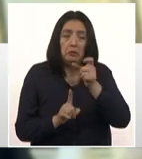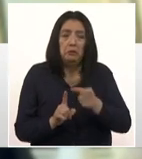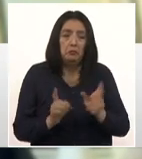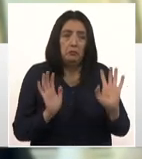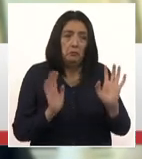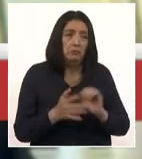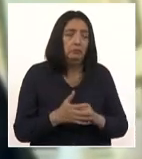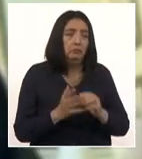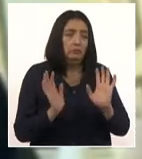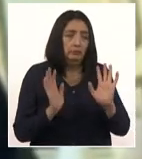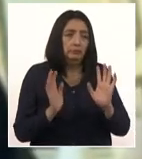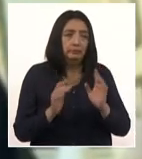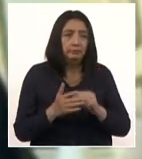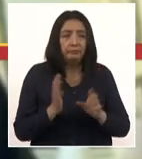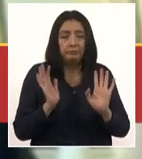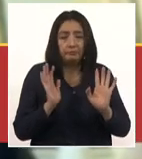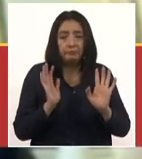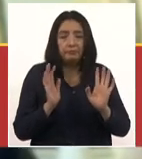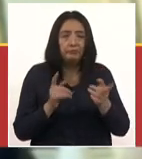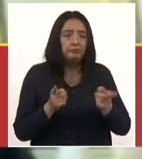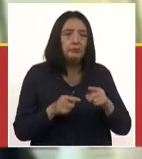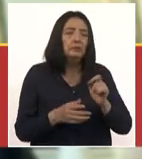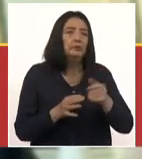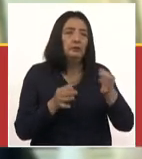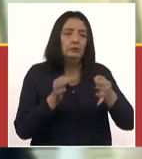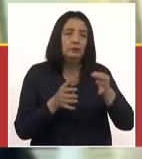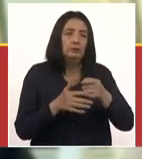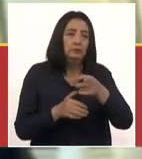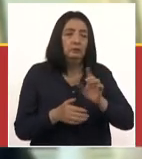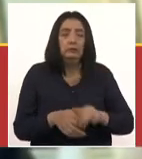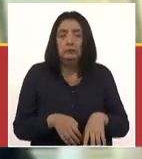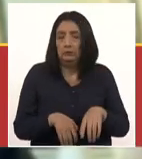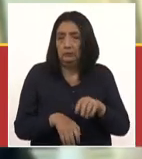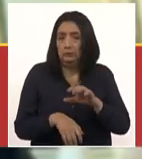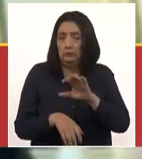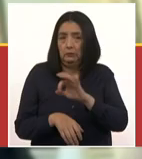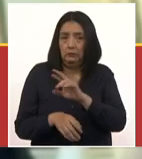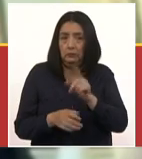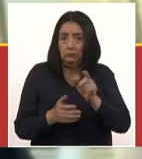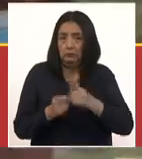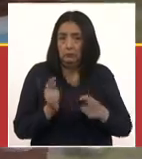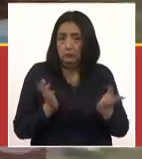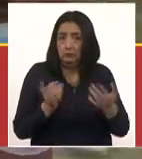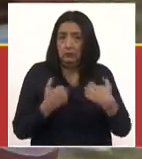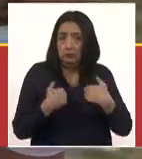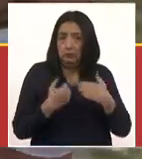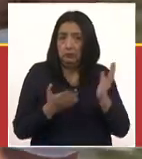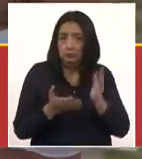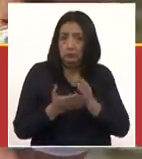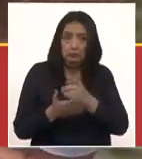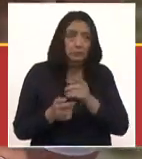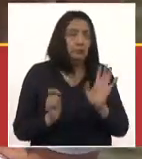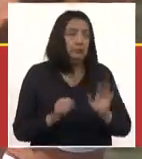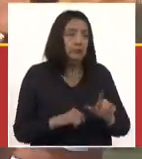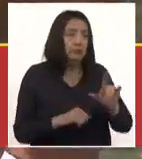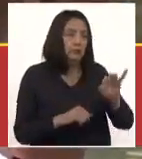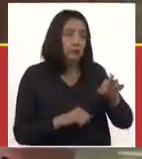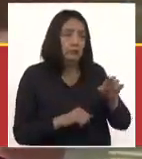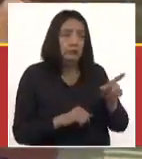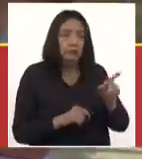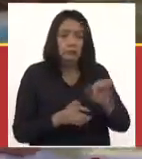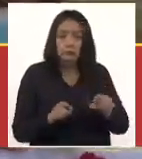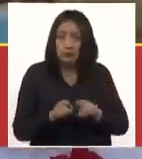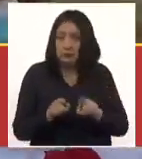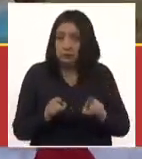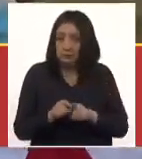Cuando uno está juzgado por un delito, tiene la muerte civil. Cerrón la tiene, sin embargo, está haciendo actividad política. El mismo López Aliaga matizó sus